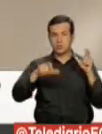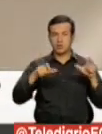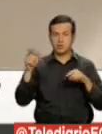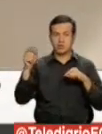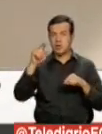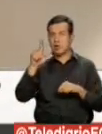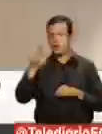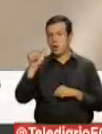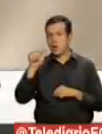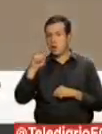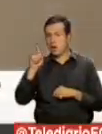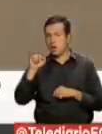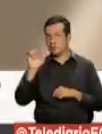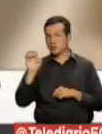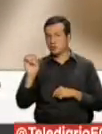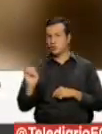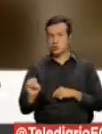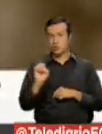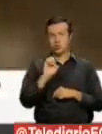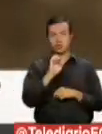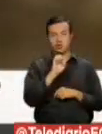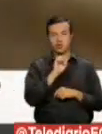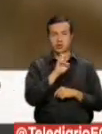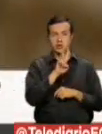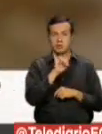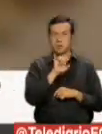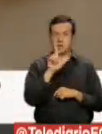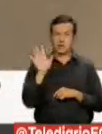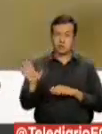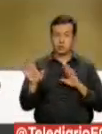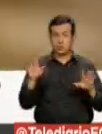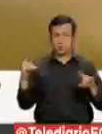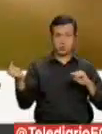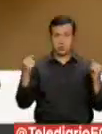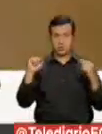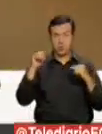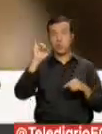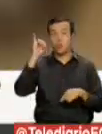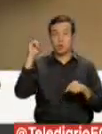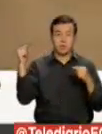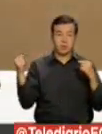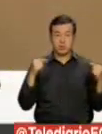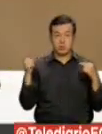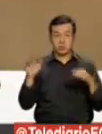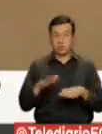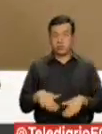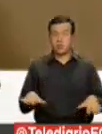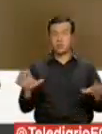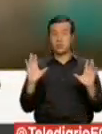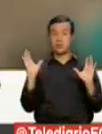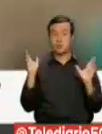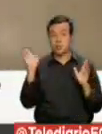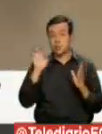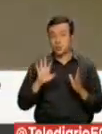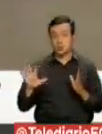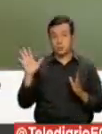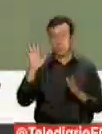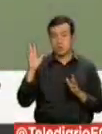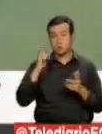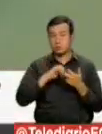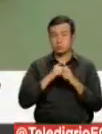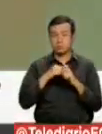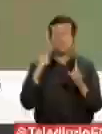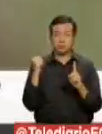y del Sevilla en el centro de Roma, donde los dos conjuntos se enfrentarán este jueves en la ida de la Liga de Europa. El